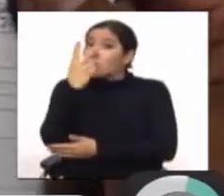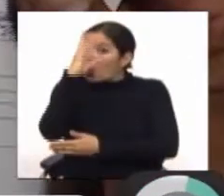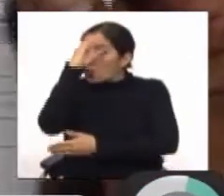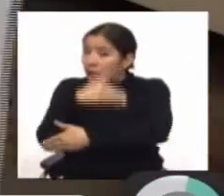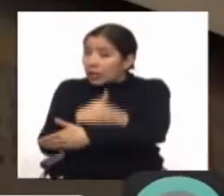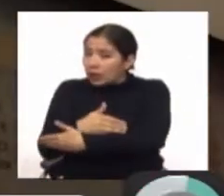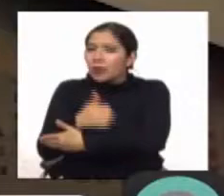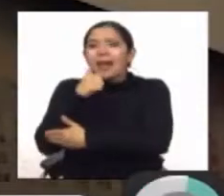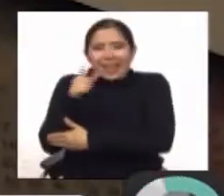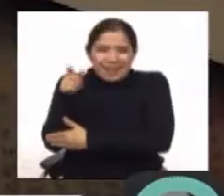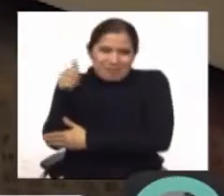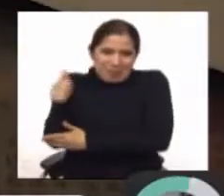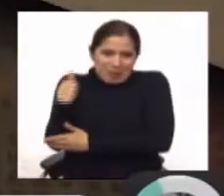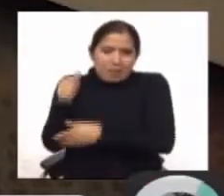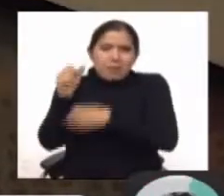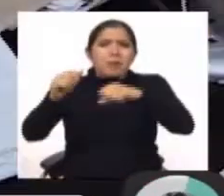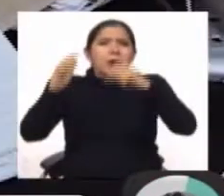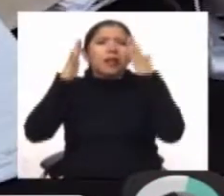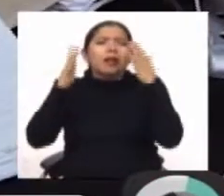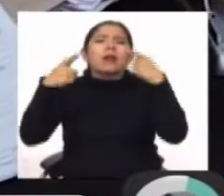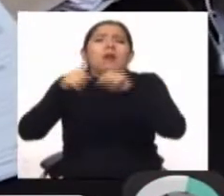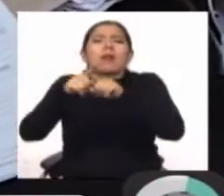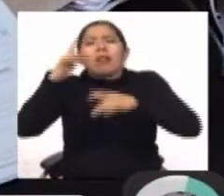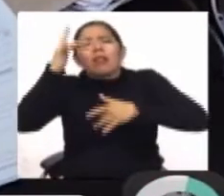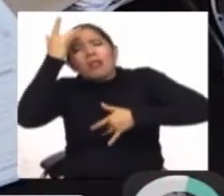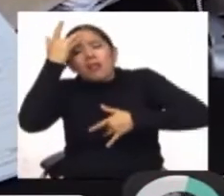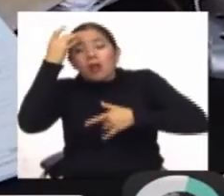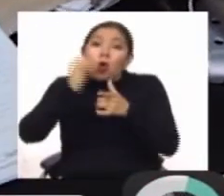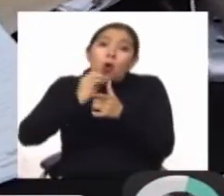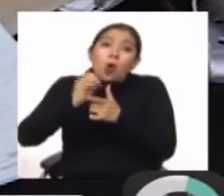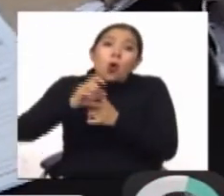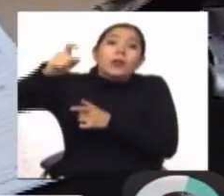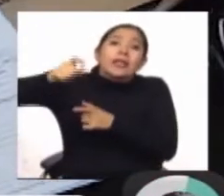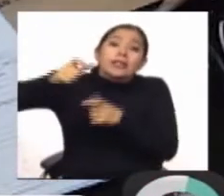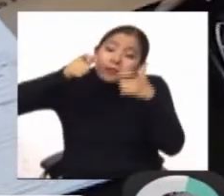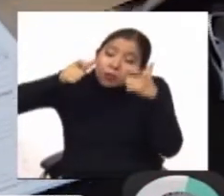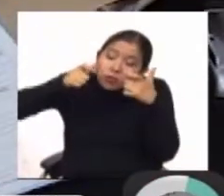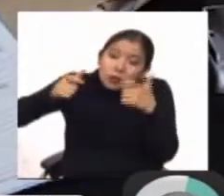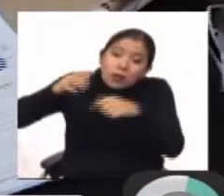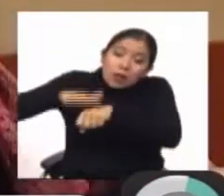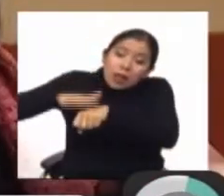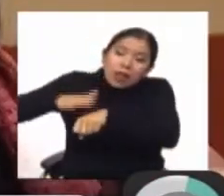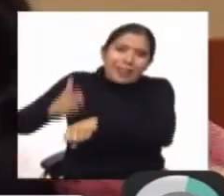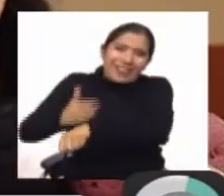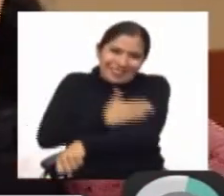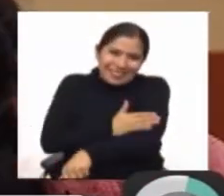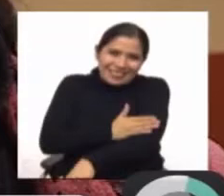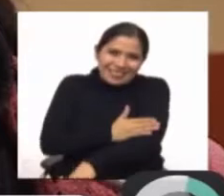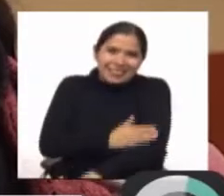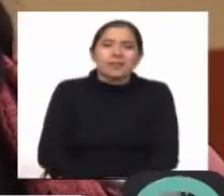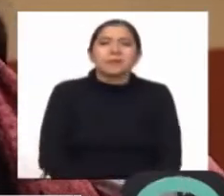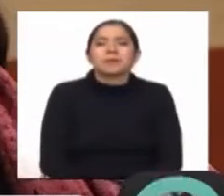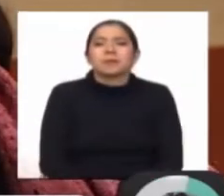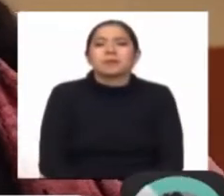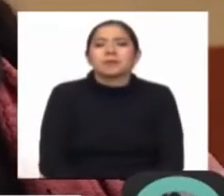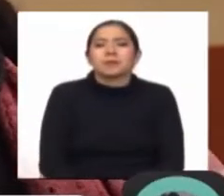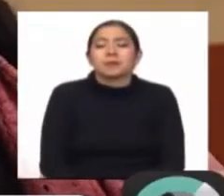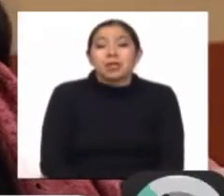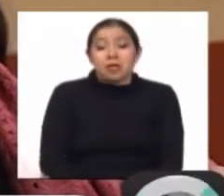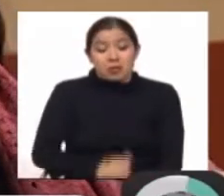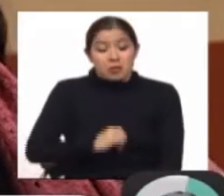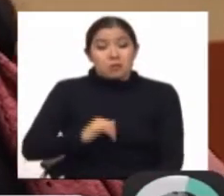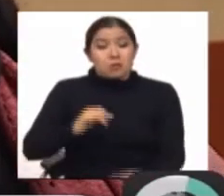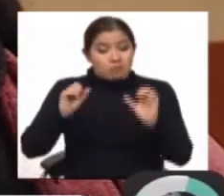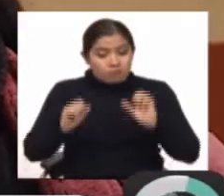ser atendidos cuando tengan alguna dolencia y cuando necesiten realizarse controles preventivos. Ahora voy a poder atender a mis hijos